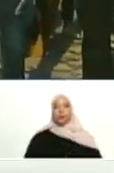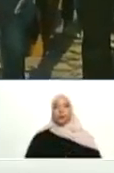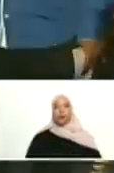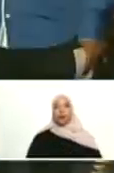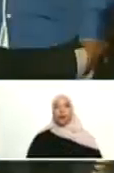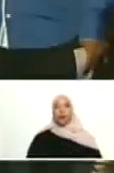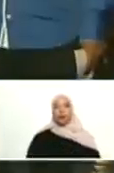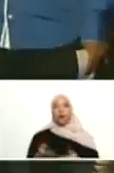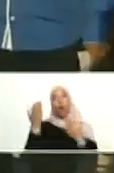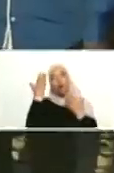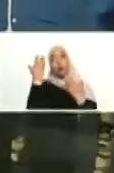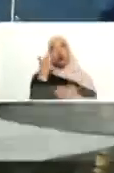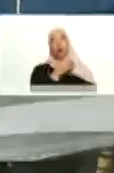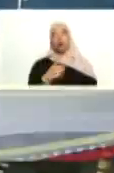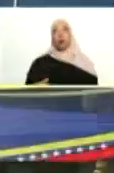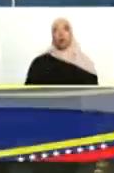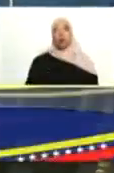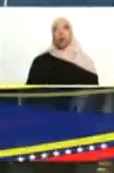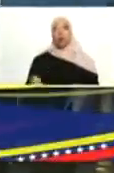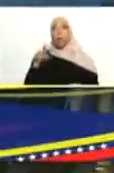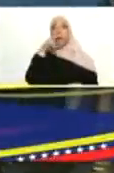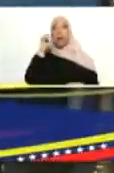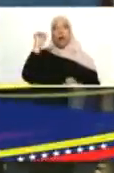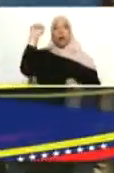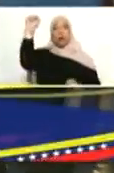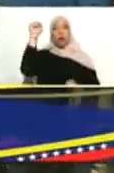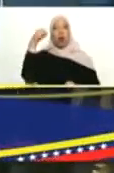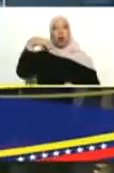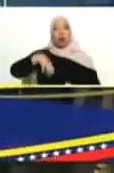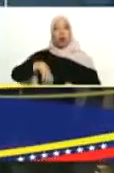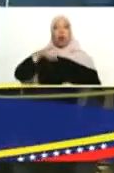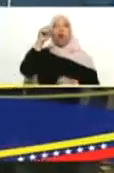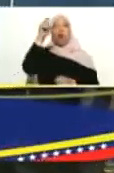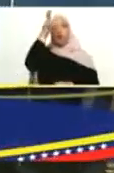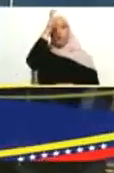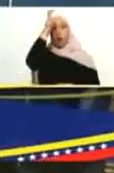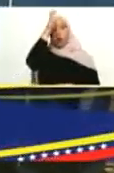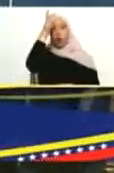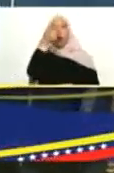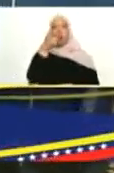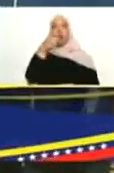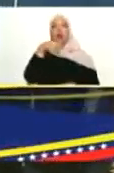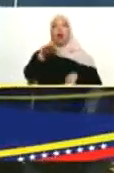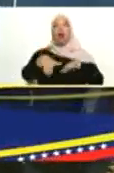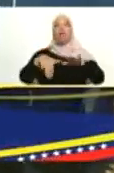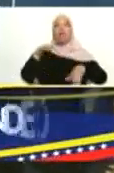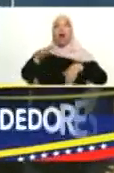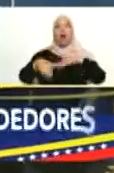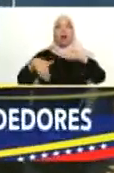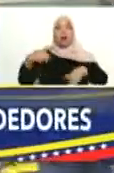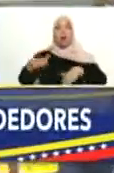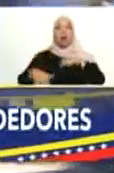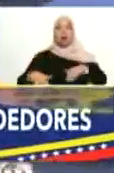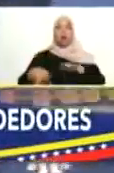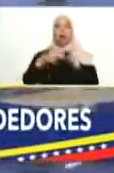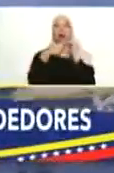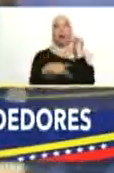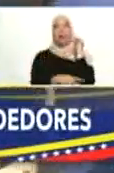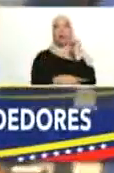Un saludo, presidente Nicolás Maduro, desde Falcón, desde la costa oriental, Parque Nacional Morrocoy,